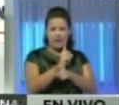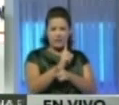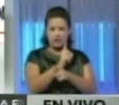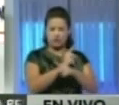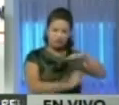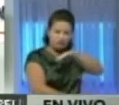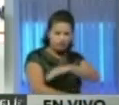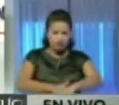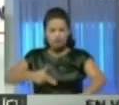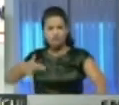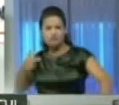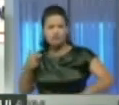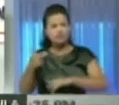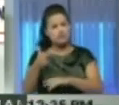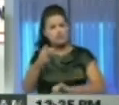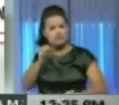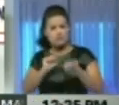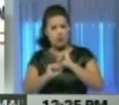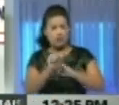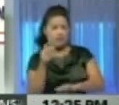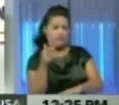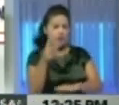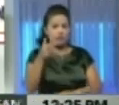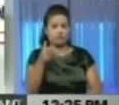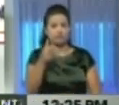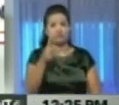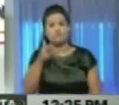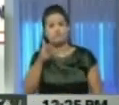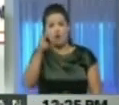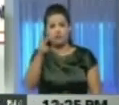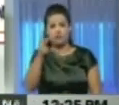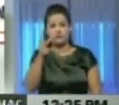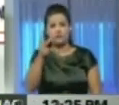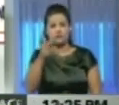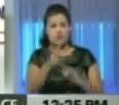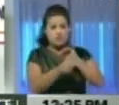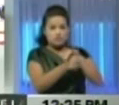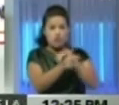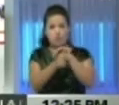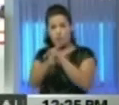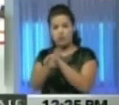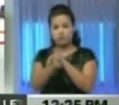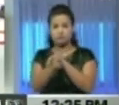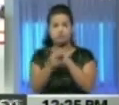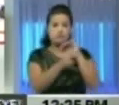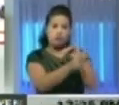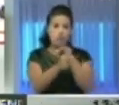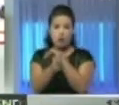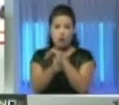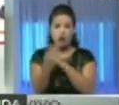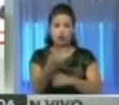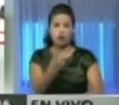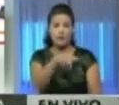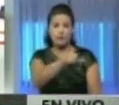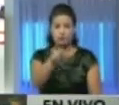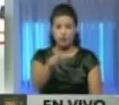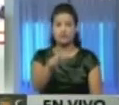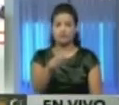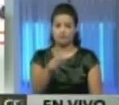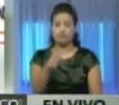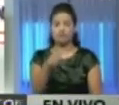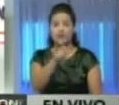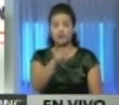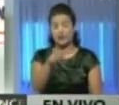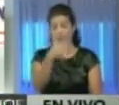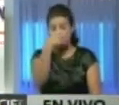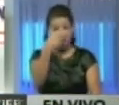de adiestramiento y defensa personal y, utilizando la técnica, disparó contra estos dos